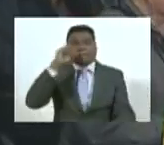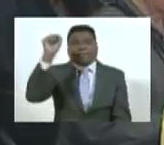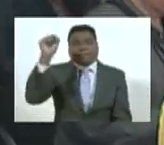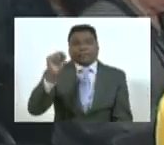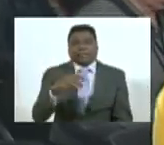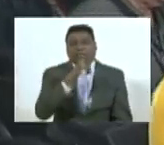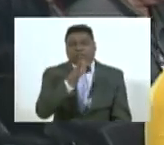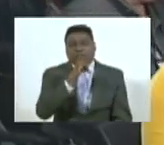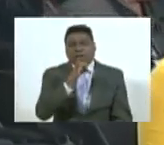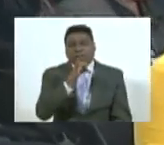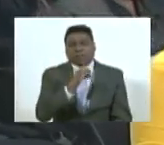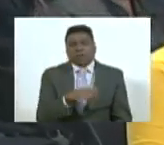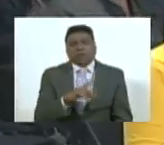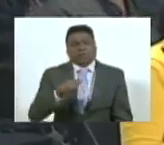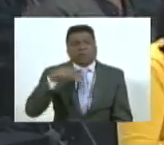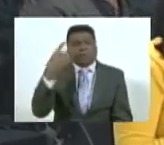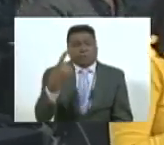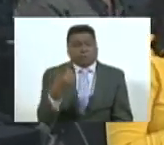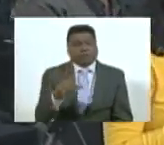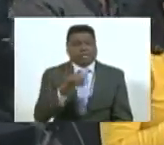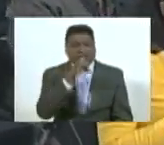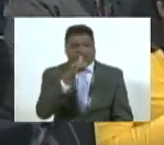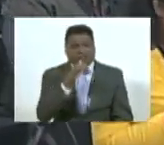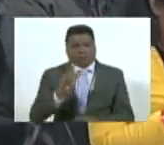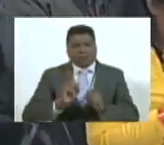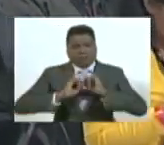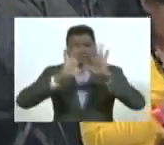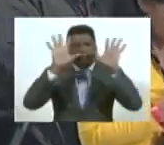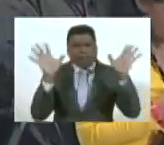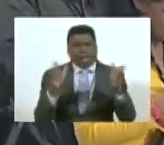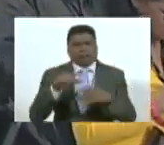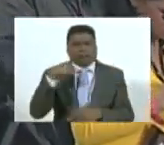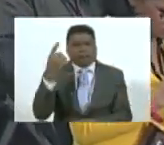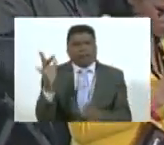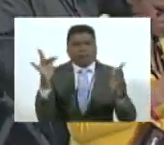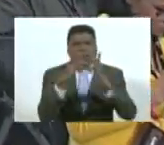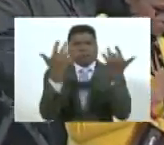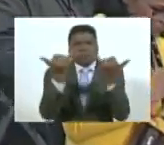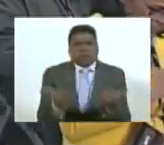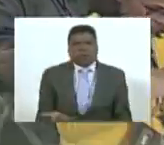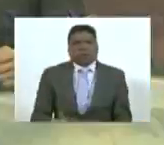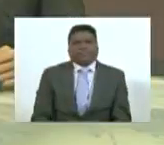Maduro. Esta información estará ampliada en las distintas emisiones de la noticia. Es el contacto que tenemos hasta el momento.